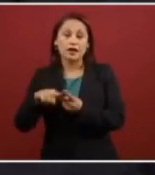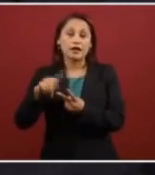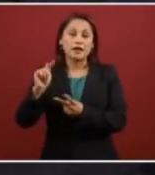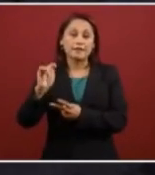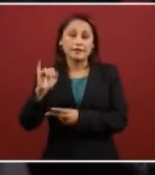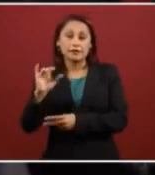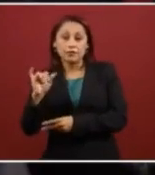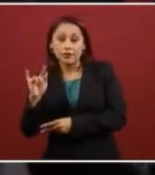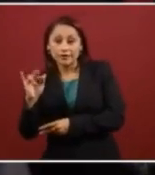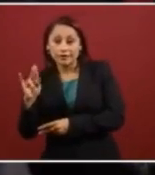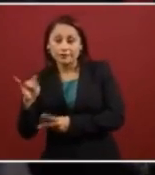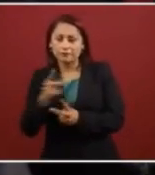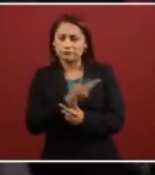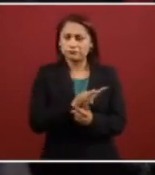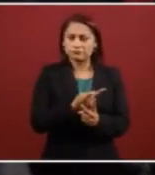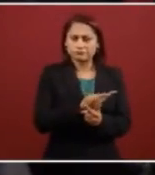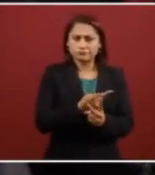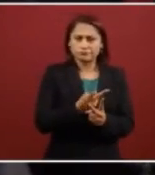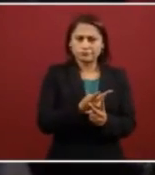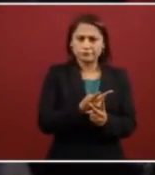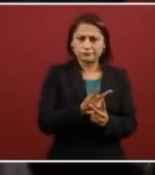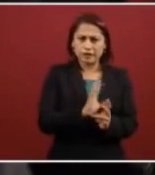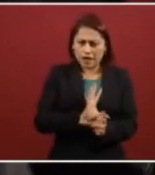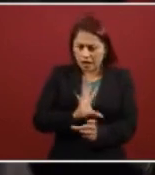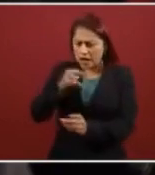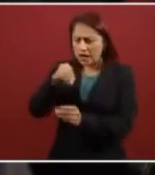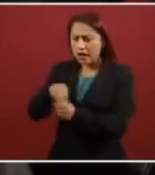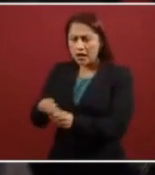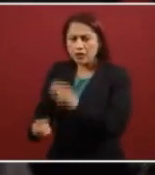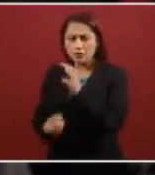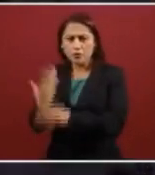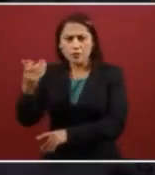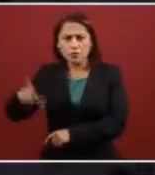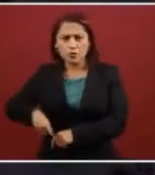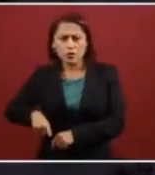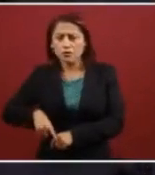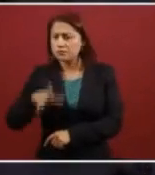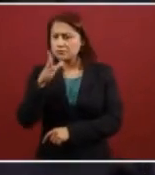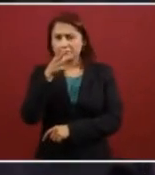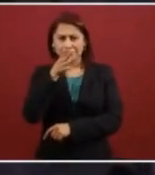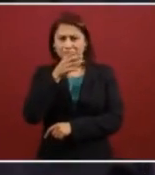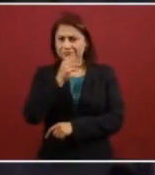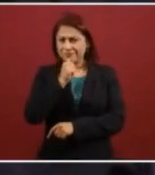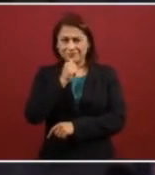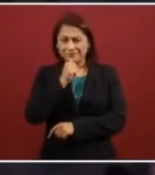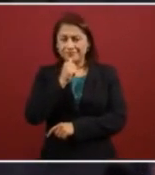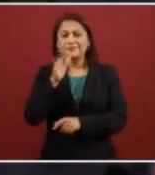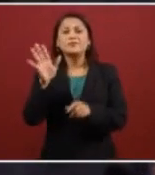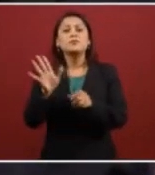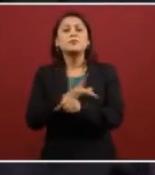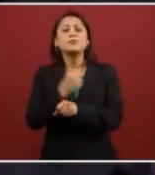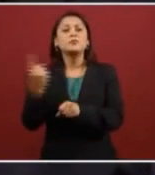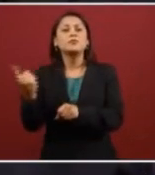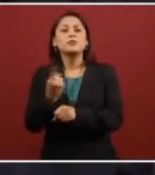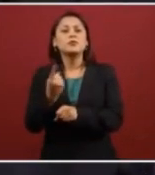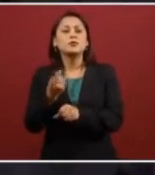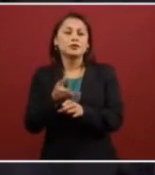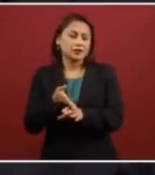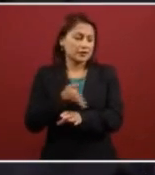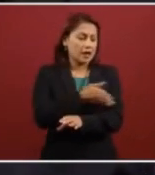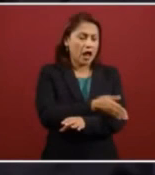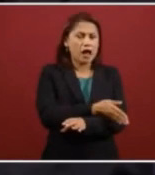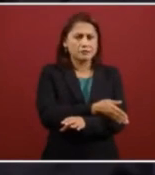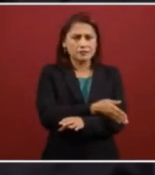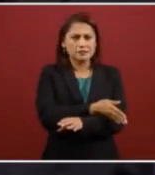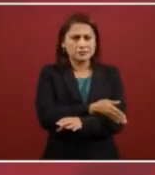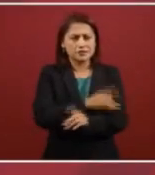completely and it hasn't been easy porque es un asunto de colonización of